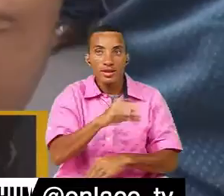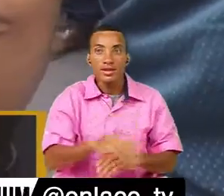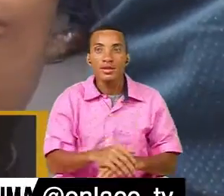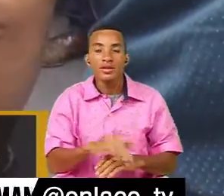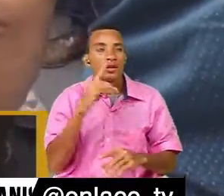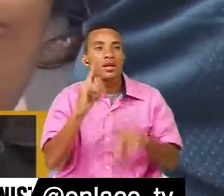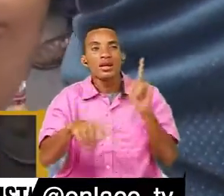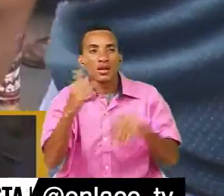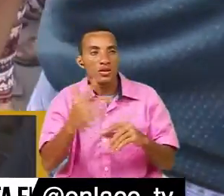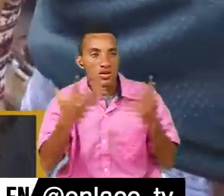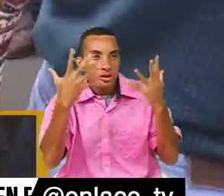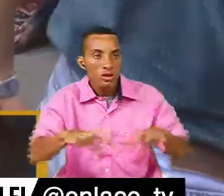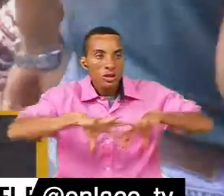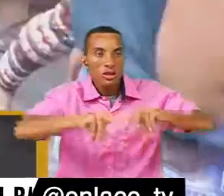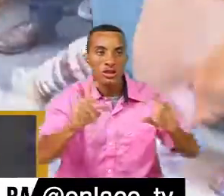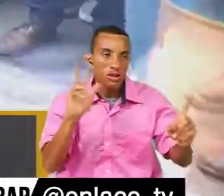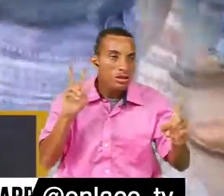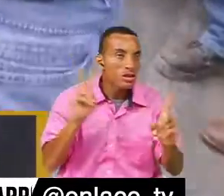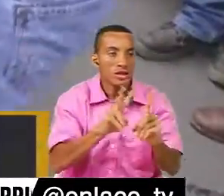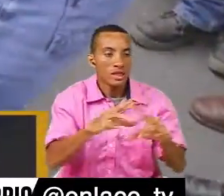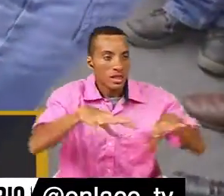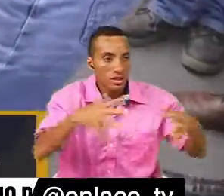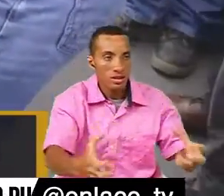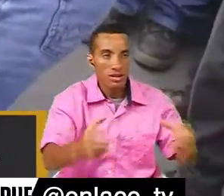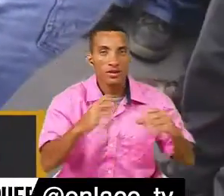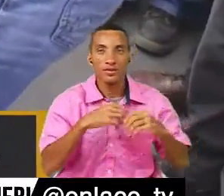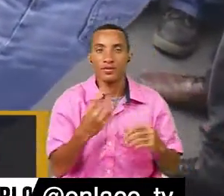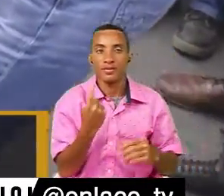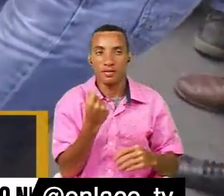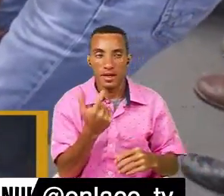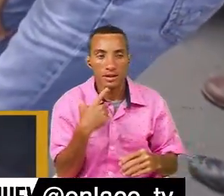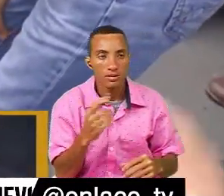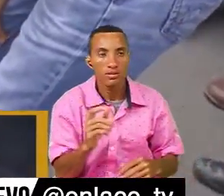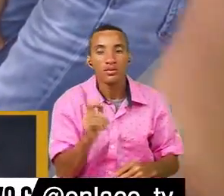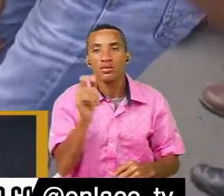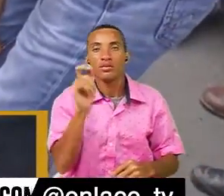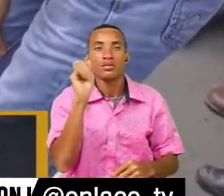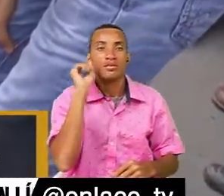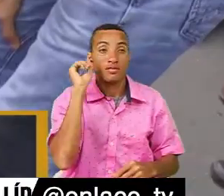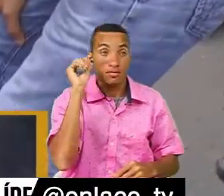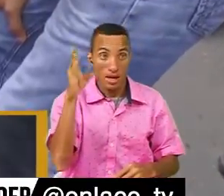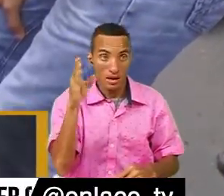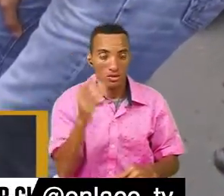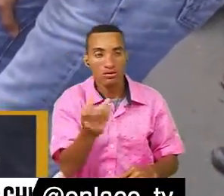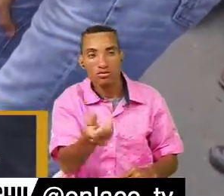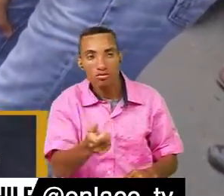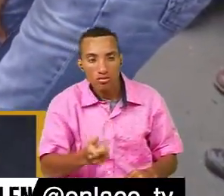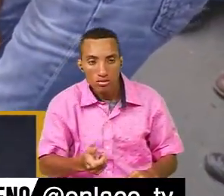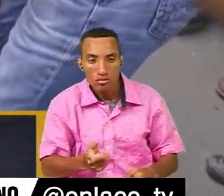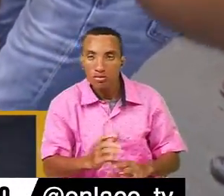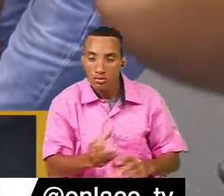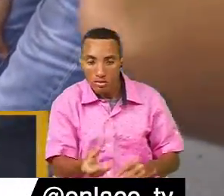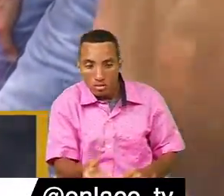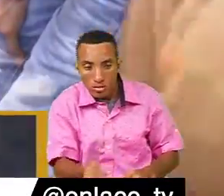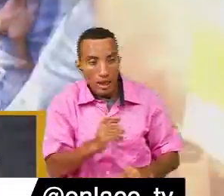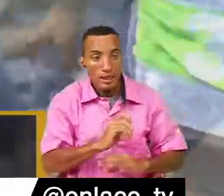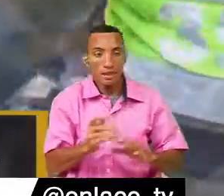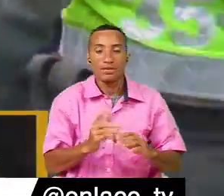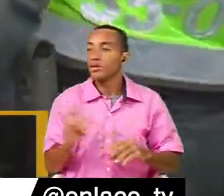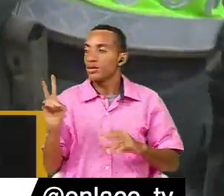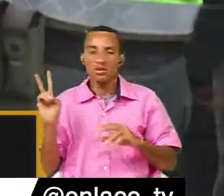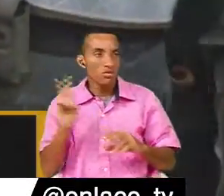ataque de quienes pretendieron arrebatarle el dinero que recién había retirado de una entidad bancaria. Este es el momento en que